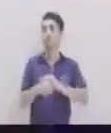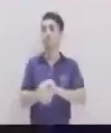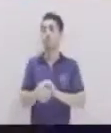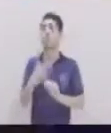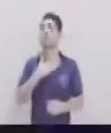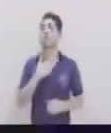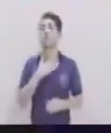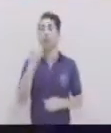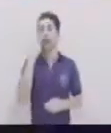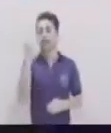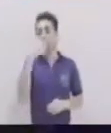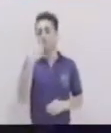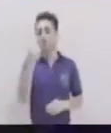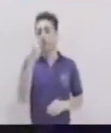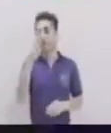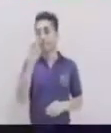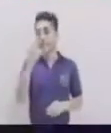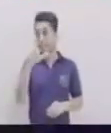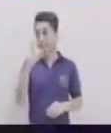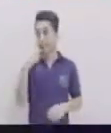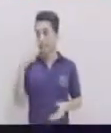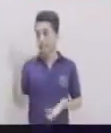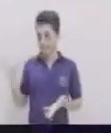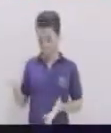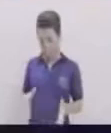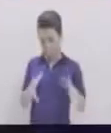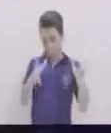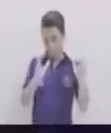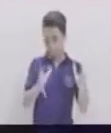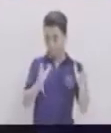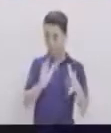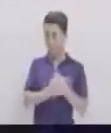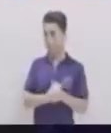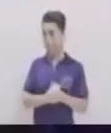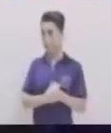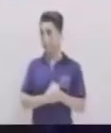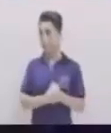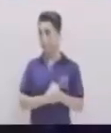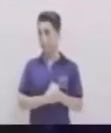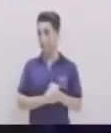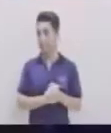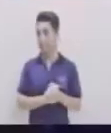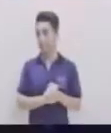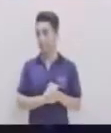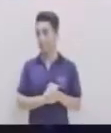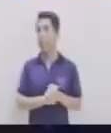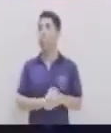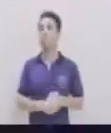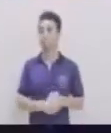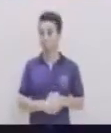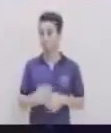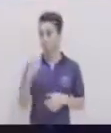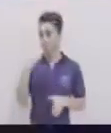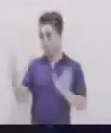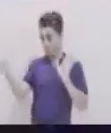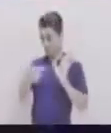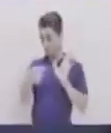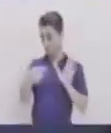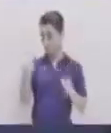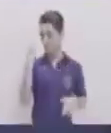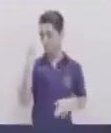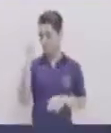que se llama Isabel. Entonces traje aquí un dado donde vemos, aquí está